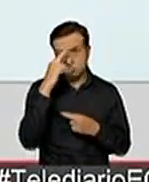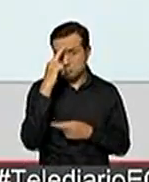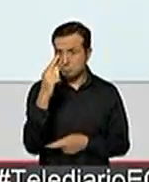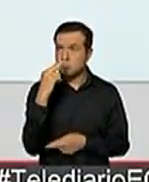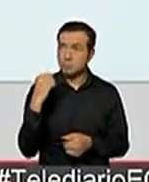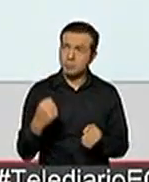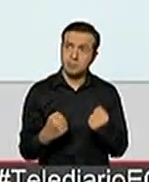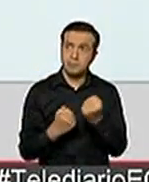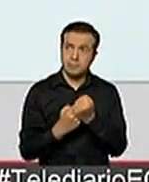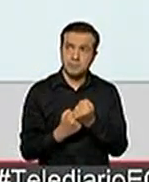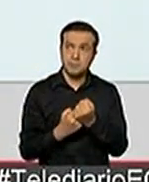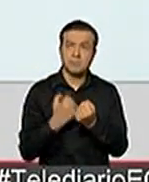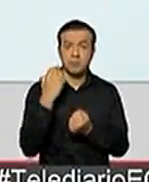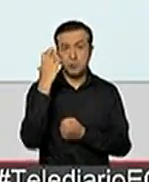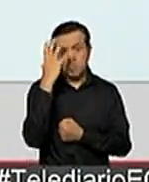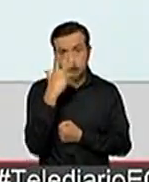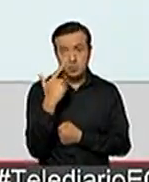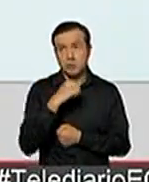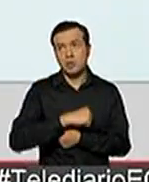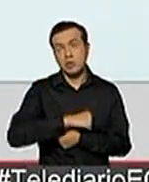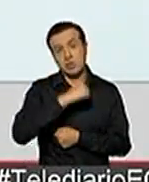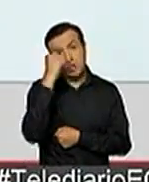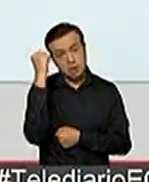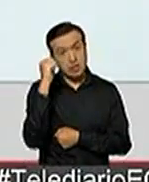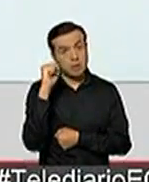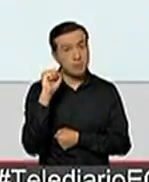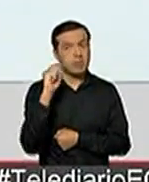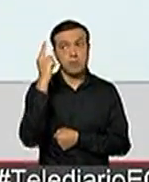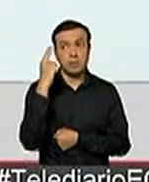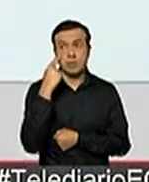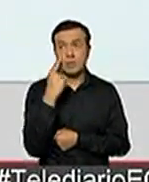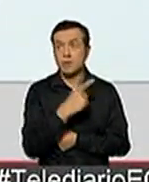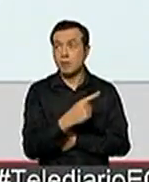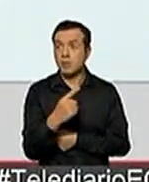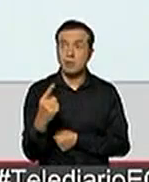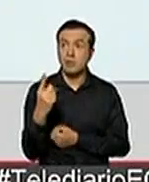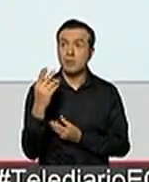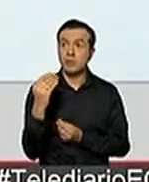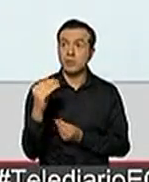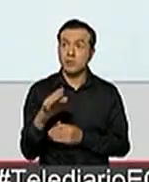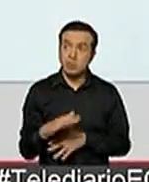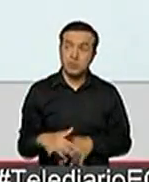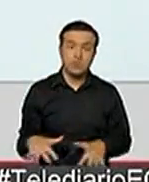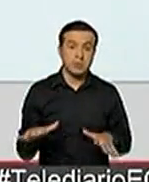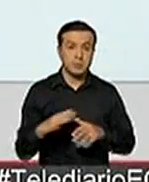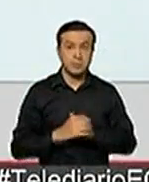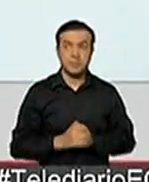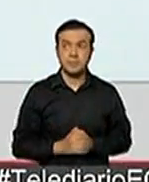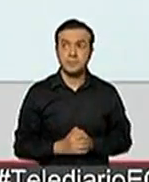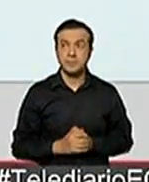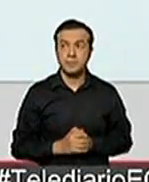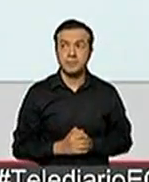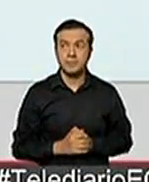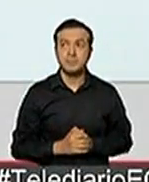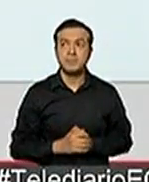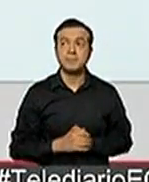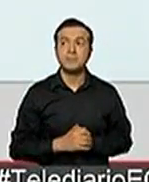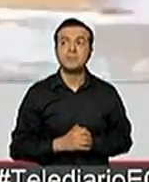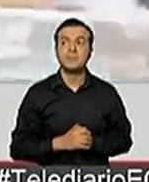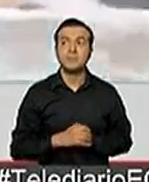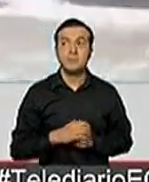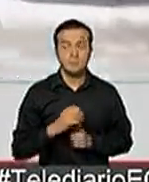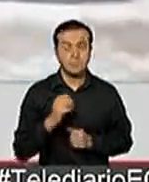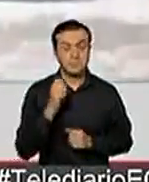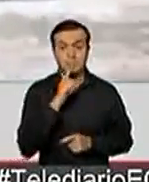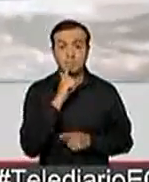defender. Qué lindo sería ir a la segunda vuelta, ahí se van a juntar todos. Los resultados se respeten, vamos a respetar.